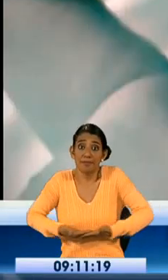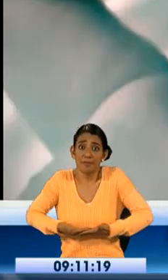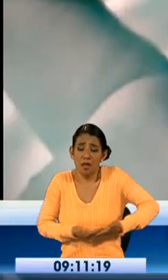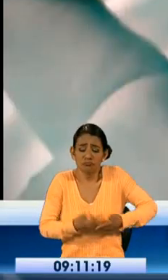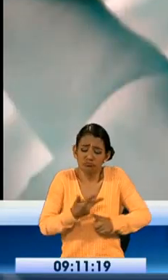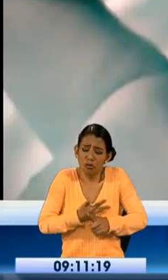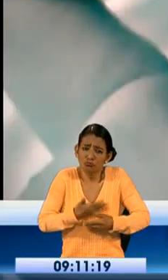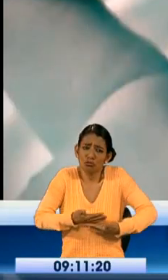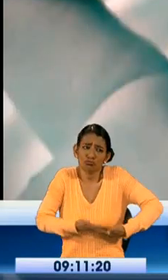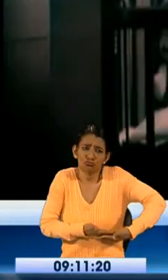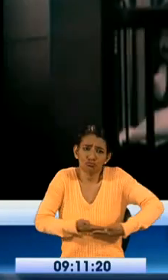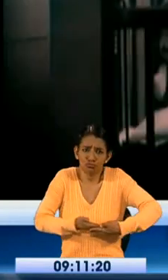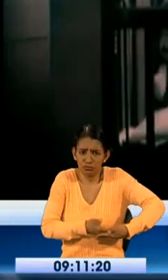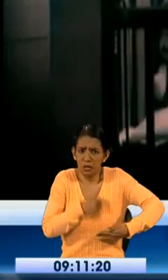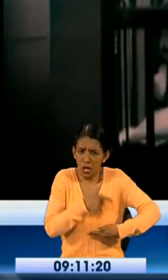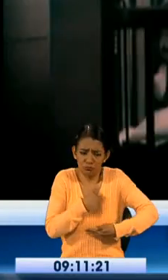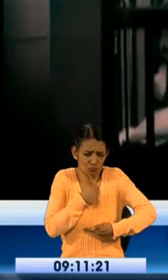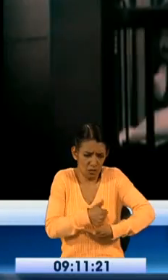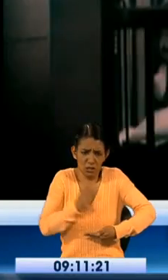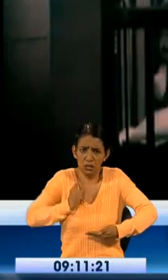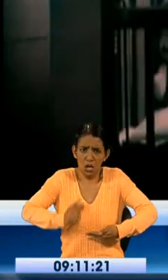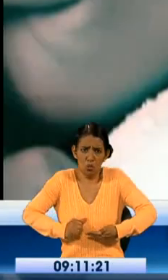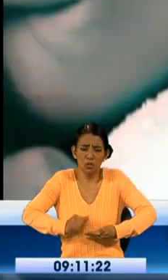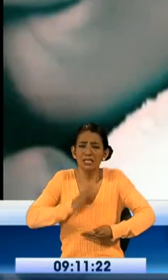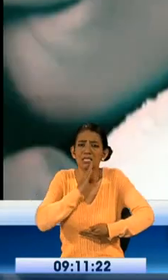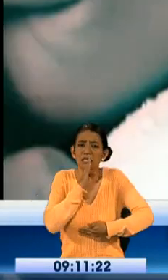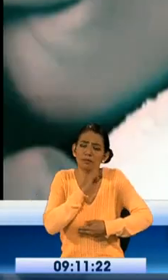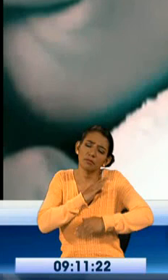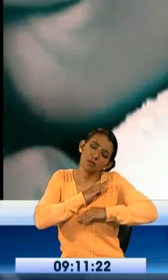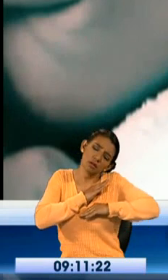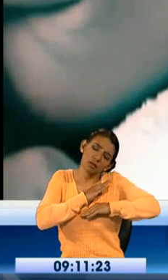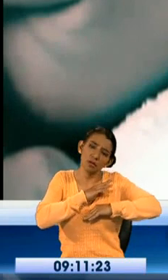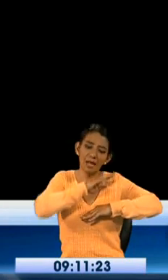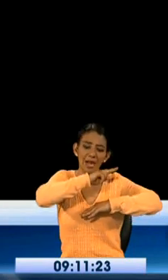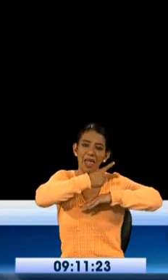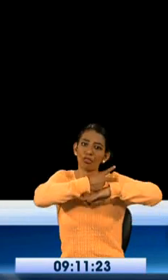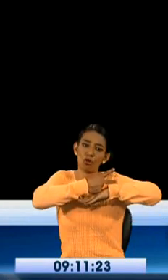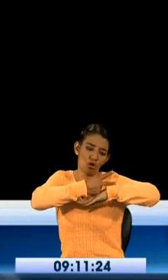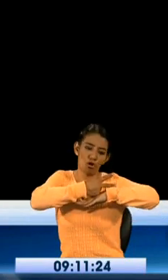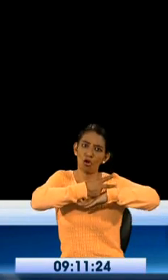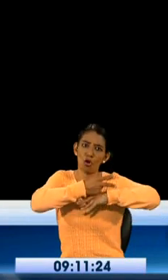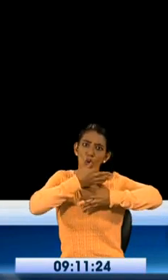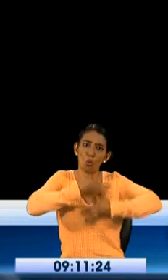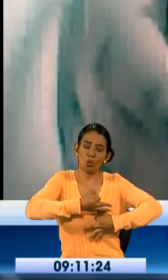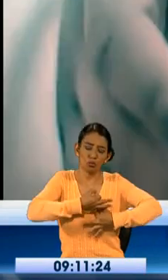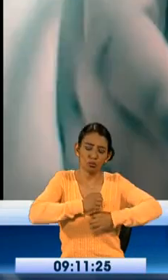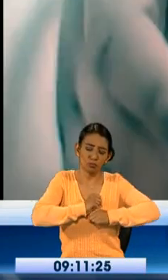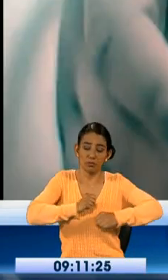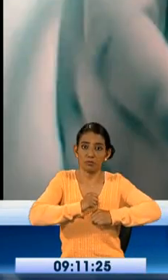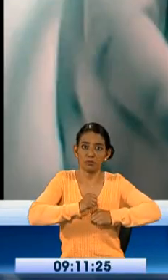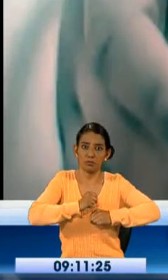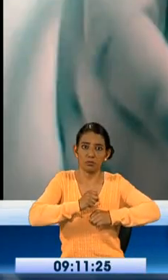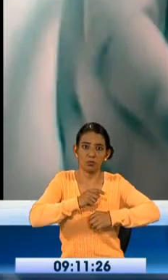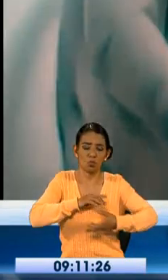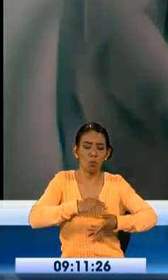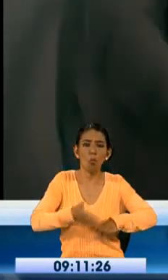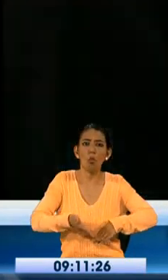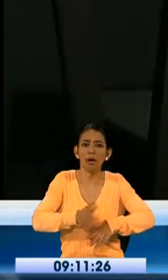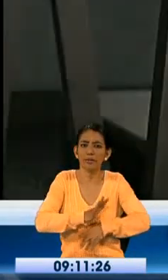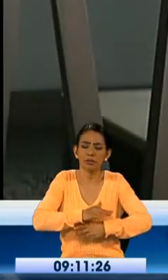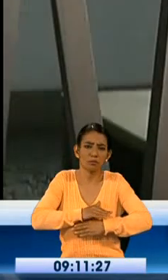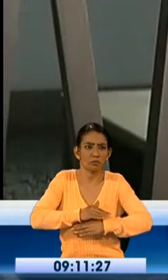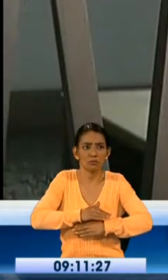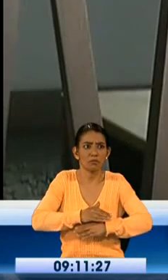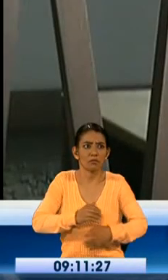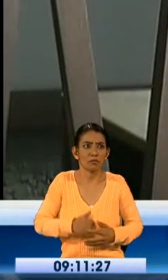de nacido y que estaba sano, dormía de lado y sufrió de este síndrome, también conocido como muerte de cuna.